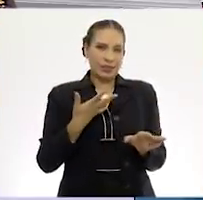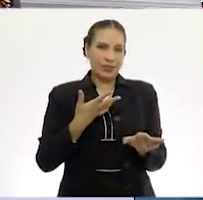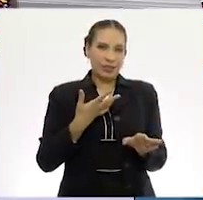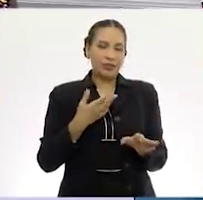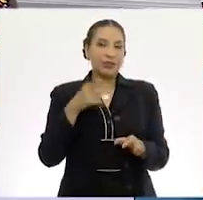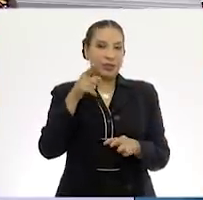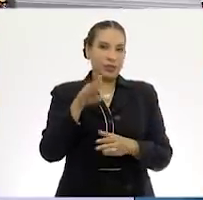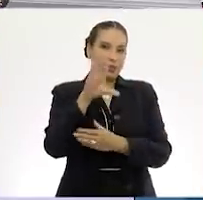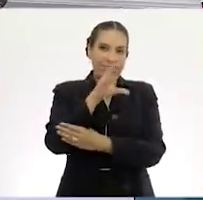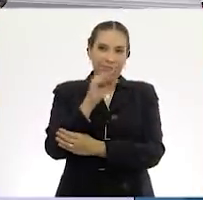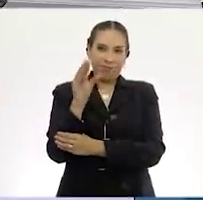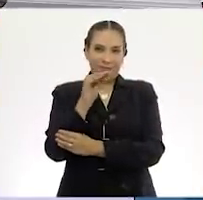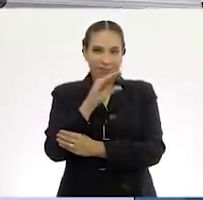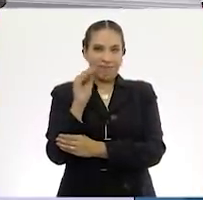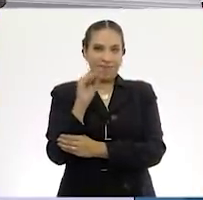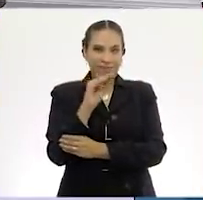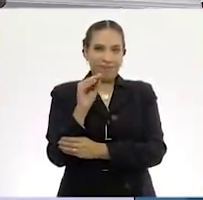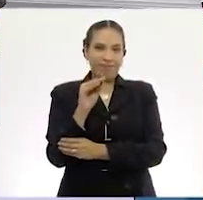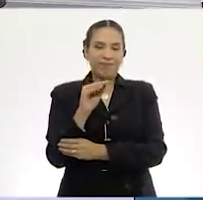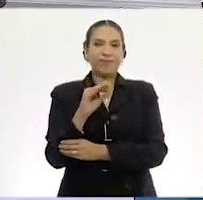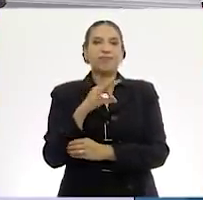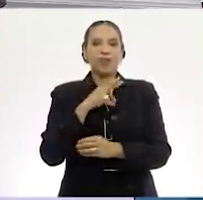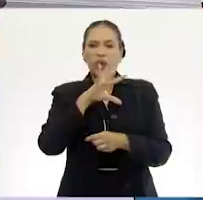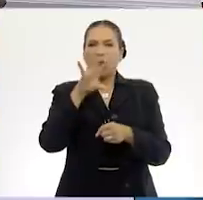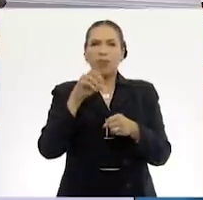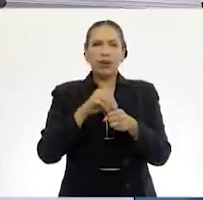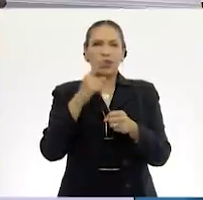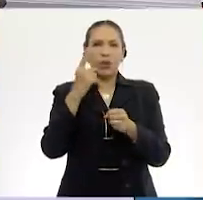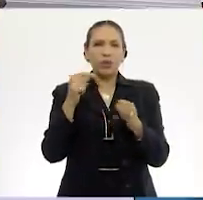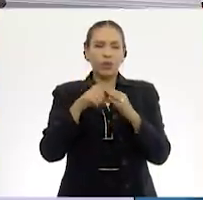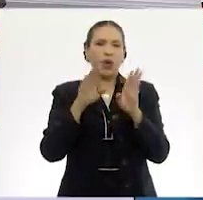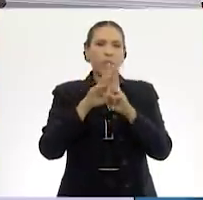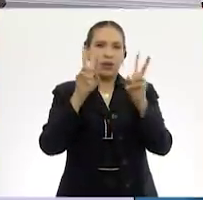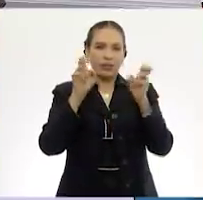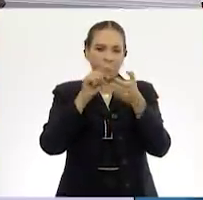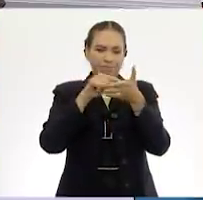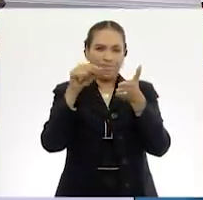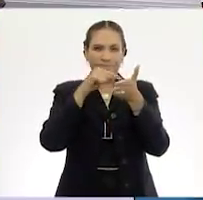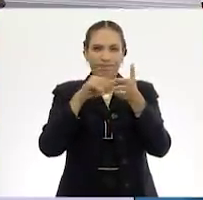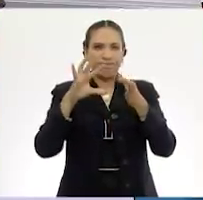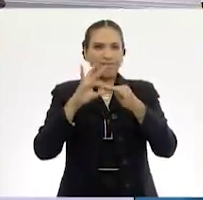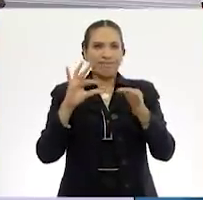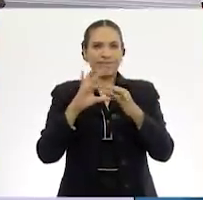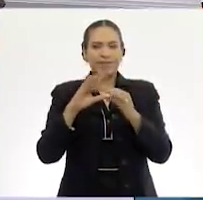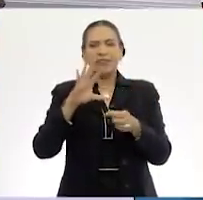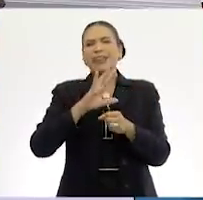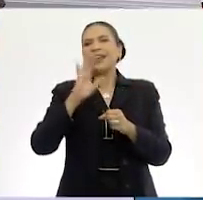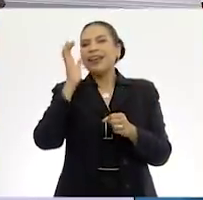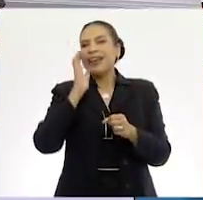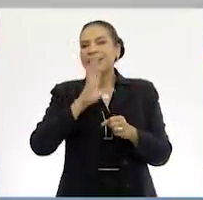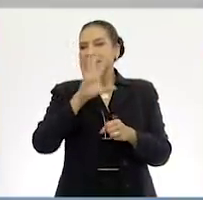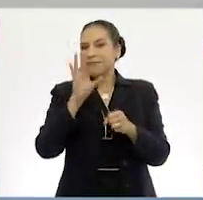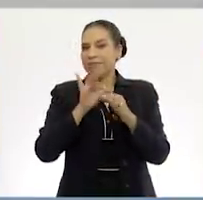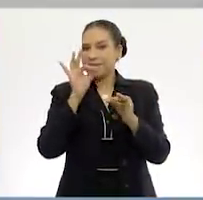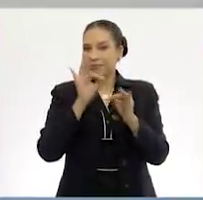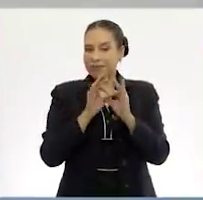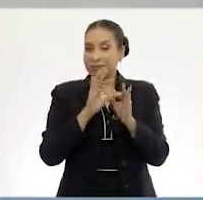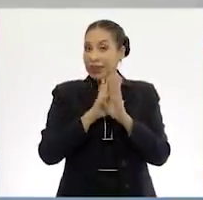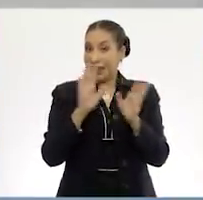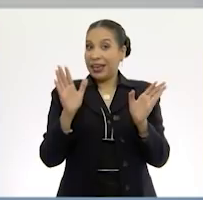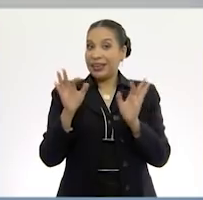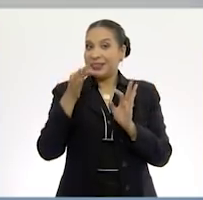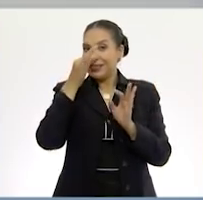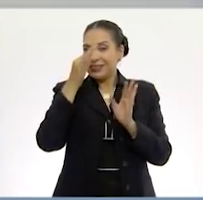y que Ton lo contuvo todo en un texto expositivo que casi, casi es perfecto. Nos estamos